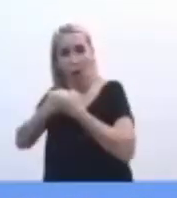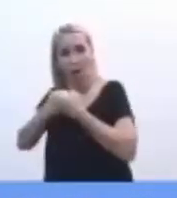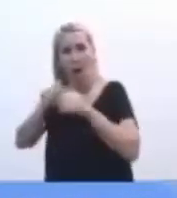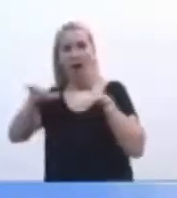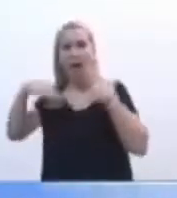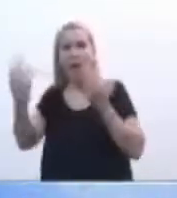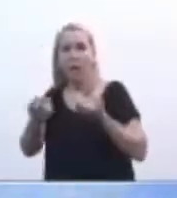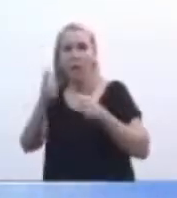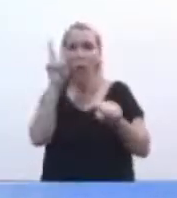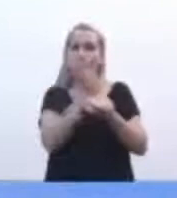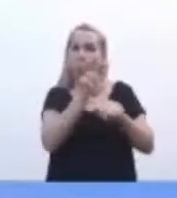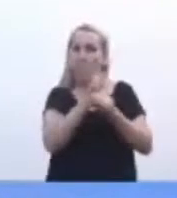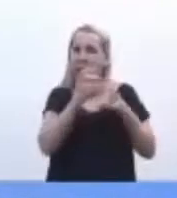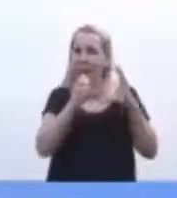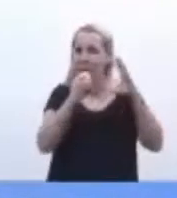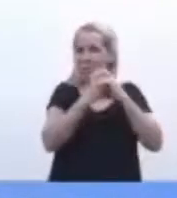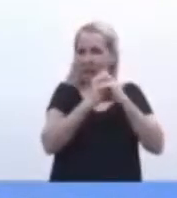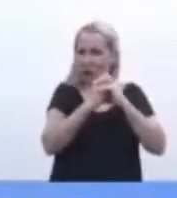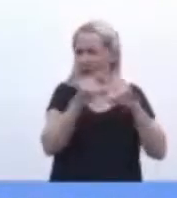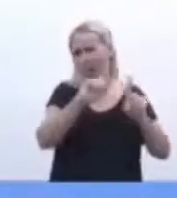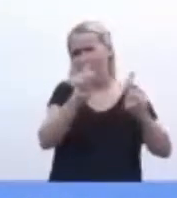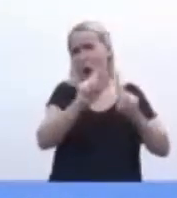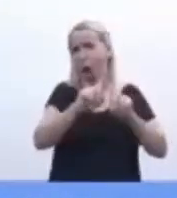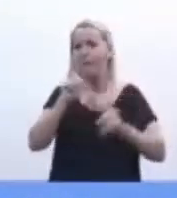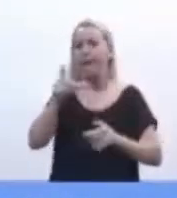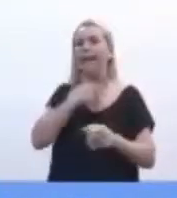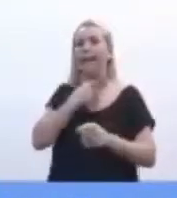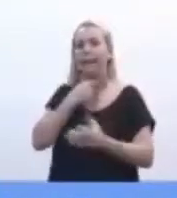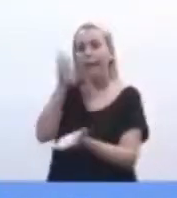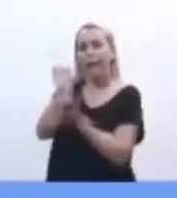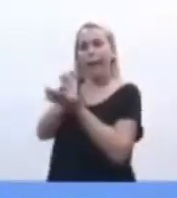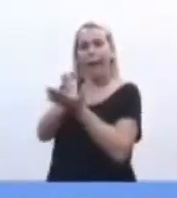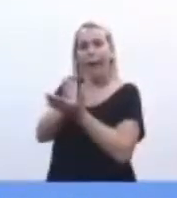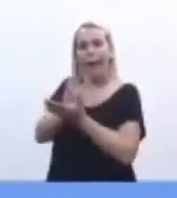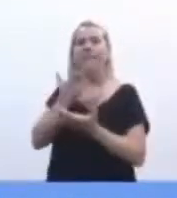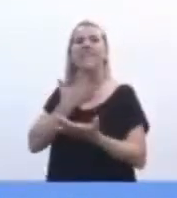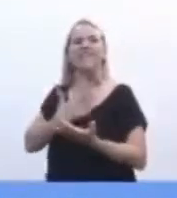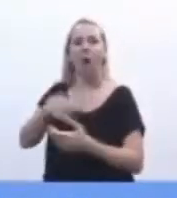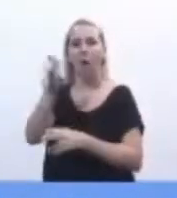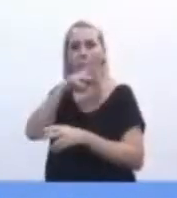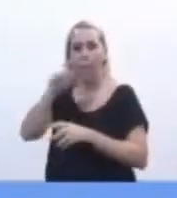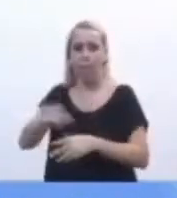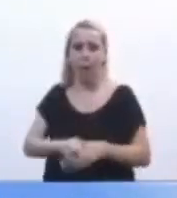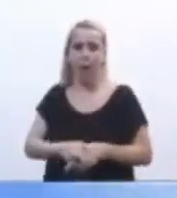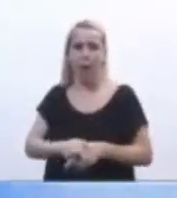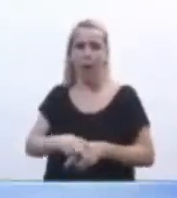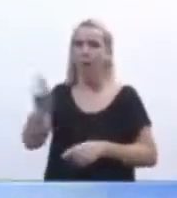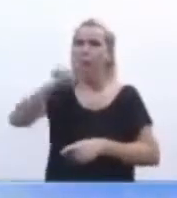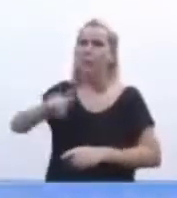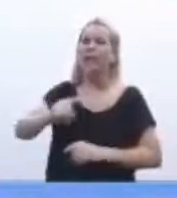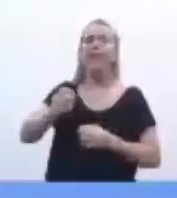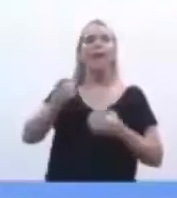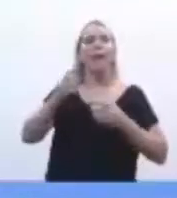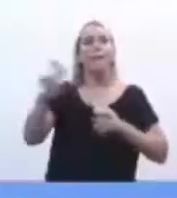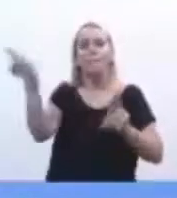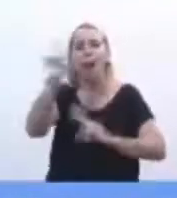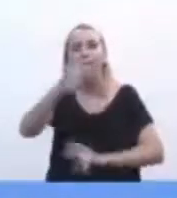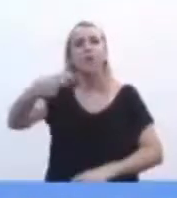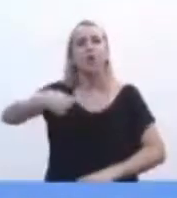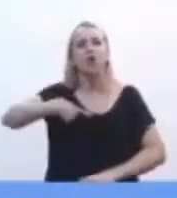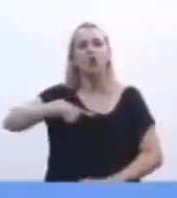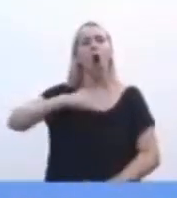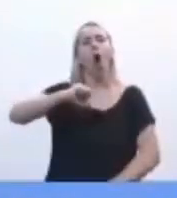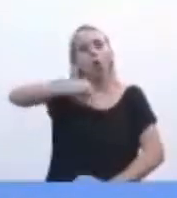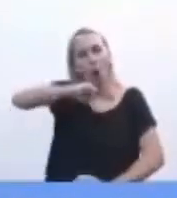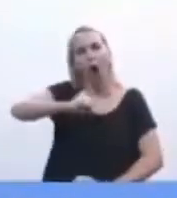sino disciplinar el deseo de la mujer no le parece a ustedes que el momento de dejarnos en paz fin de la